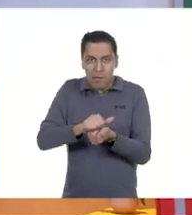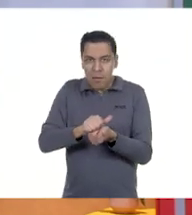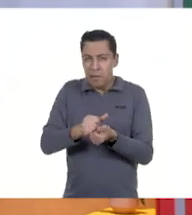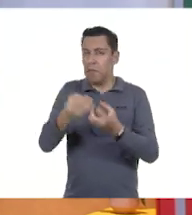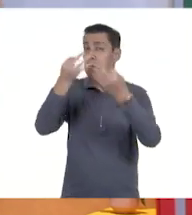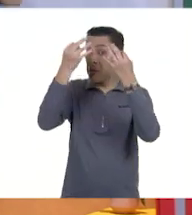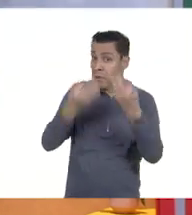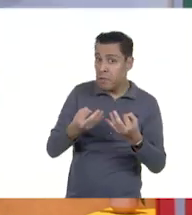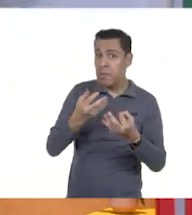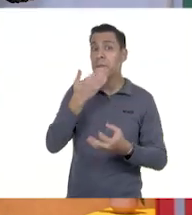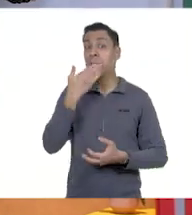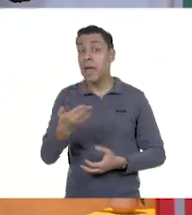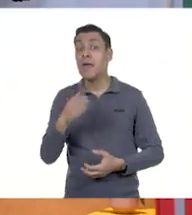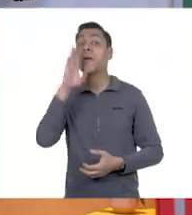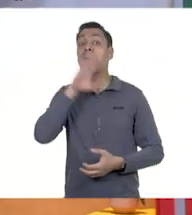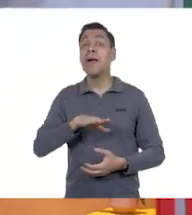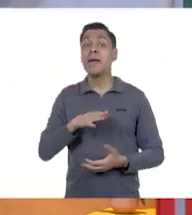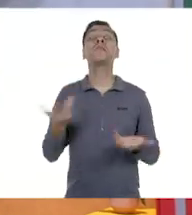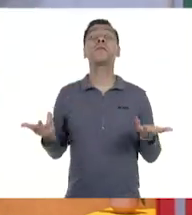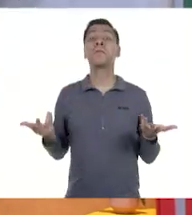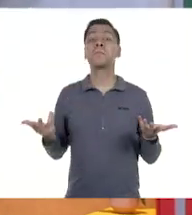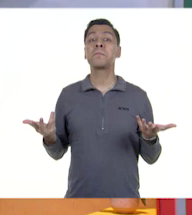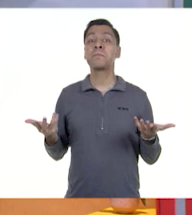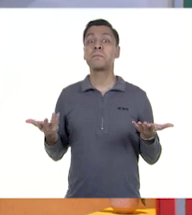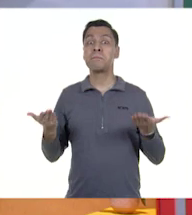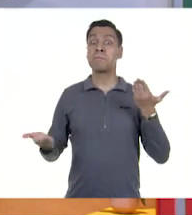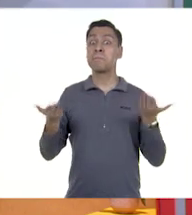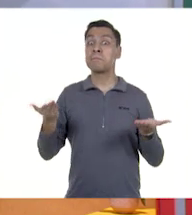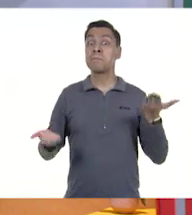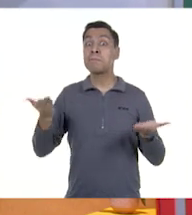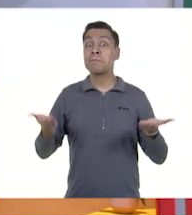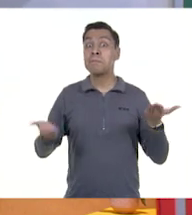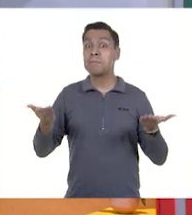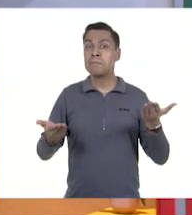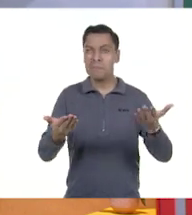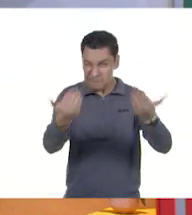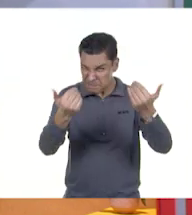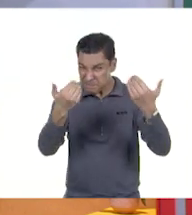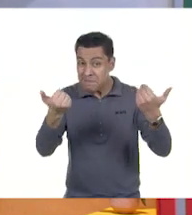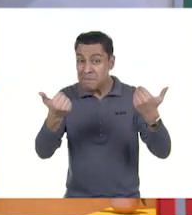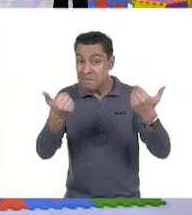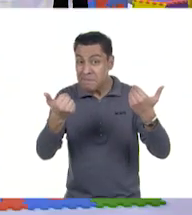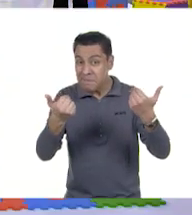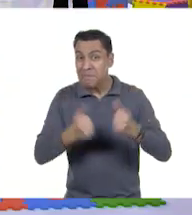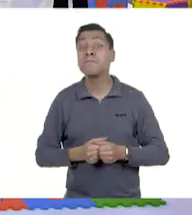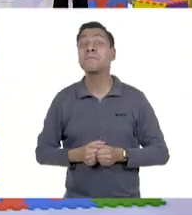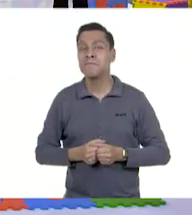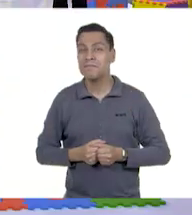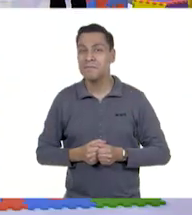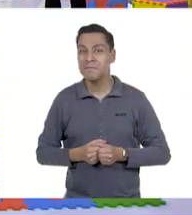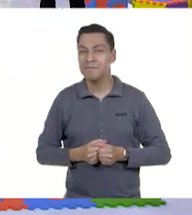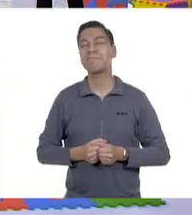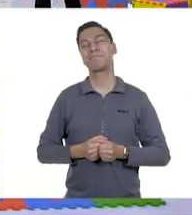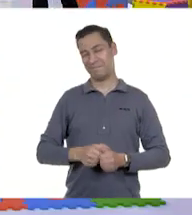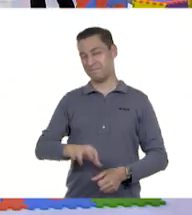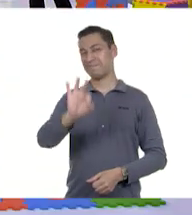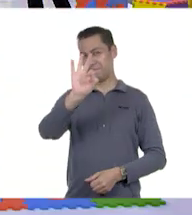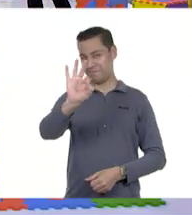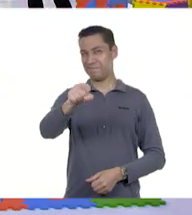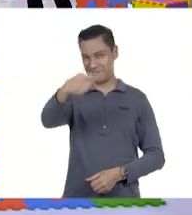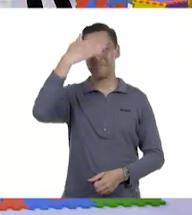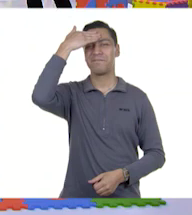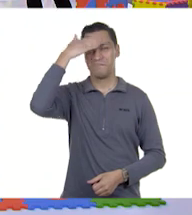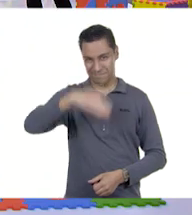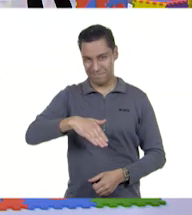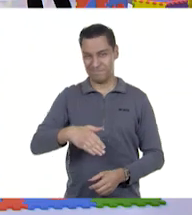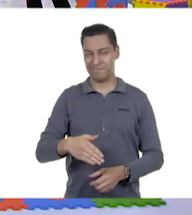una actividad incorrecta? A ver, griten muy fuerte y en correcto. Casa. Sí, muy bien. Vimos